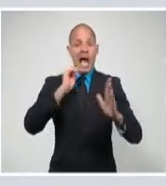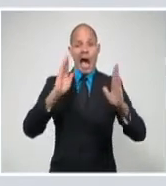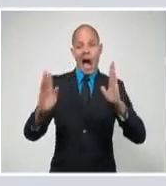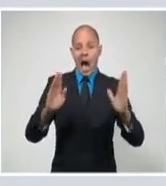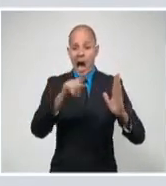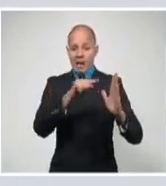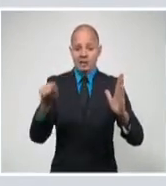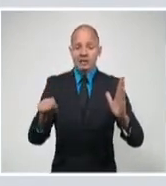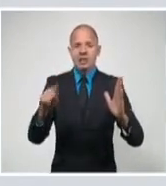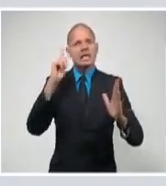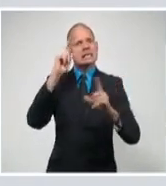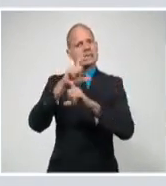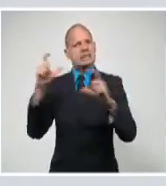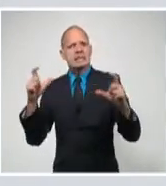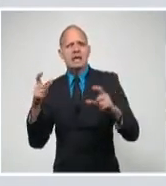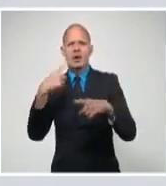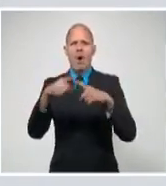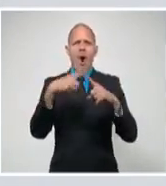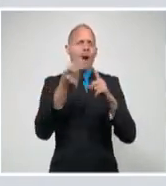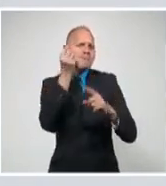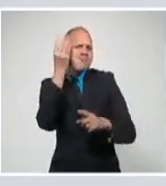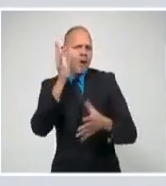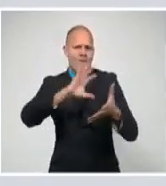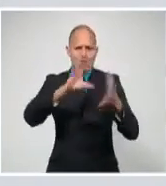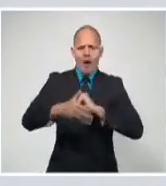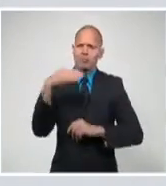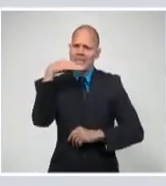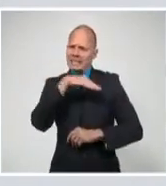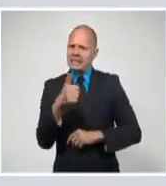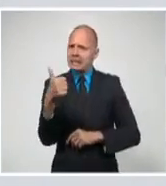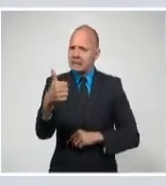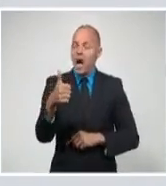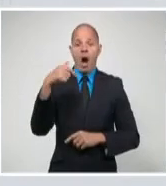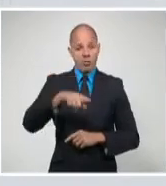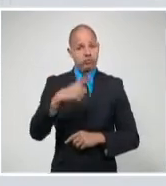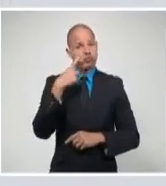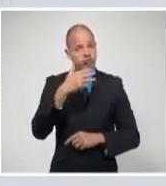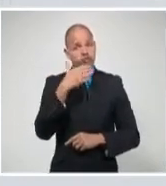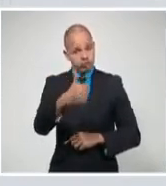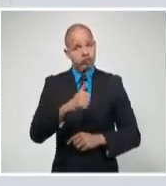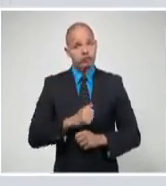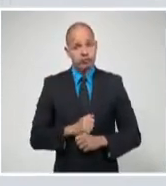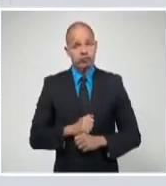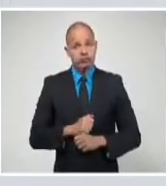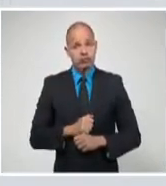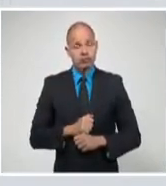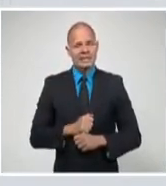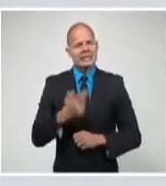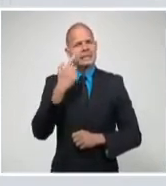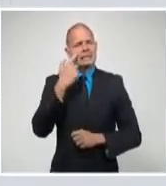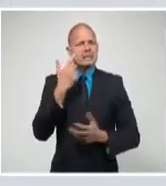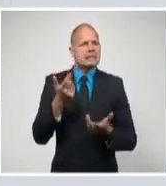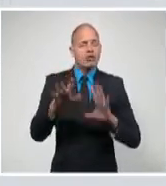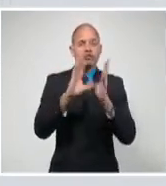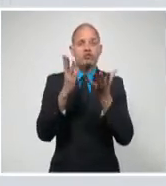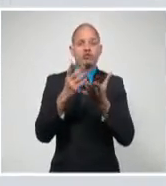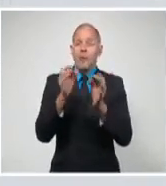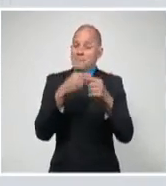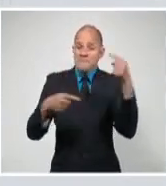largo. Mucha creatividad basada en un trabajo científico y profesional de gran calidad, caracterizado por una fuerte colaboración